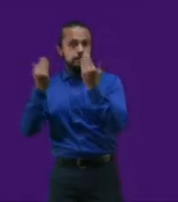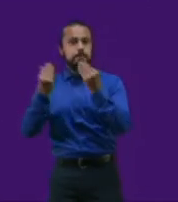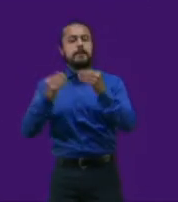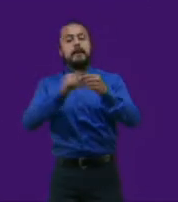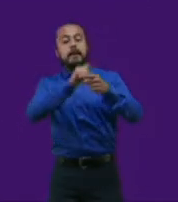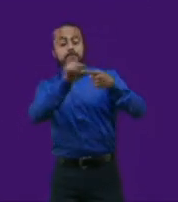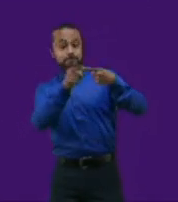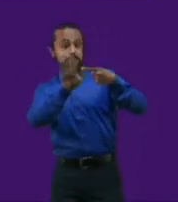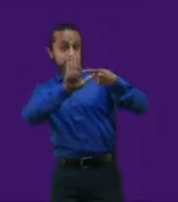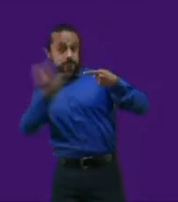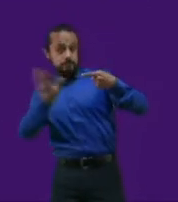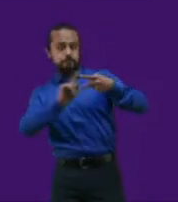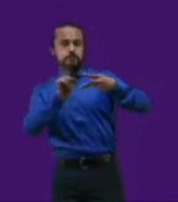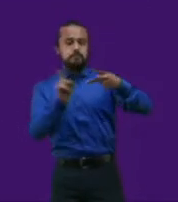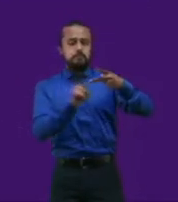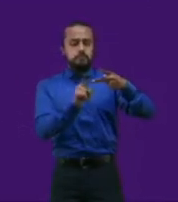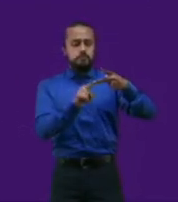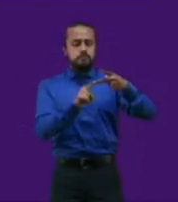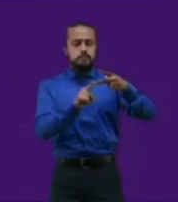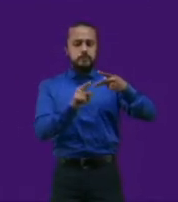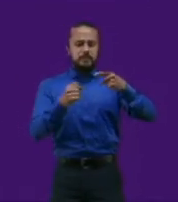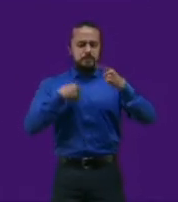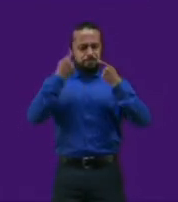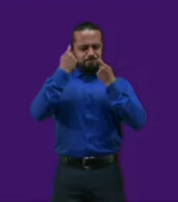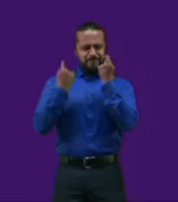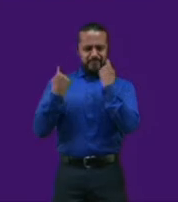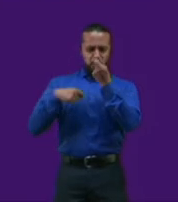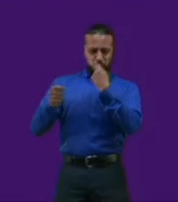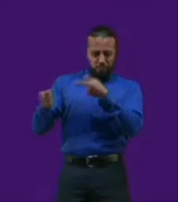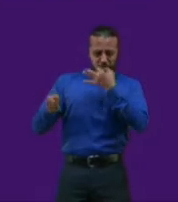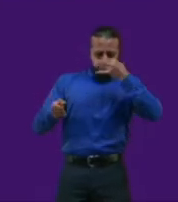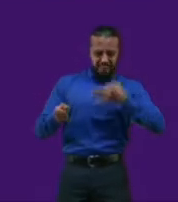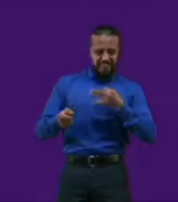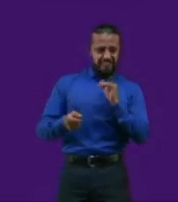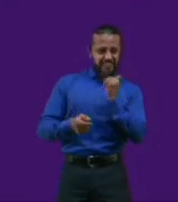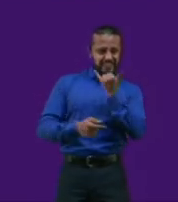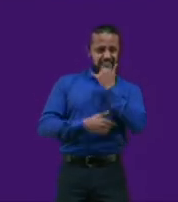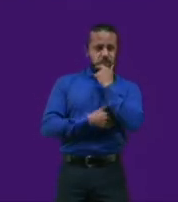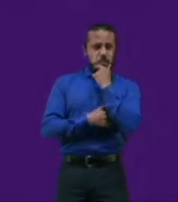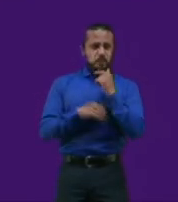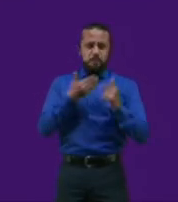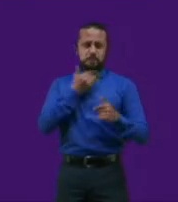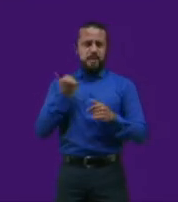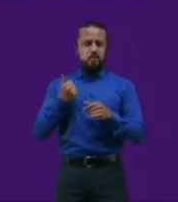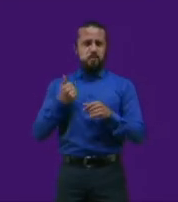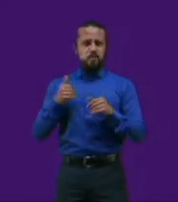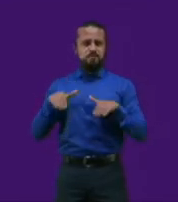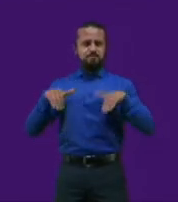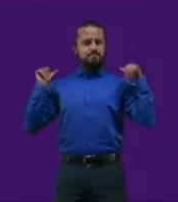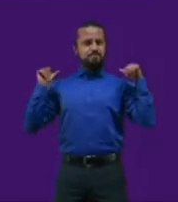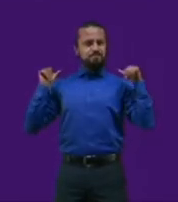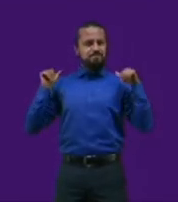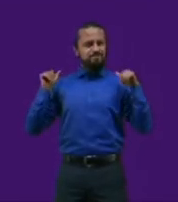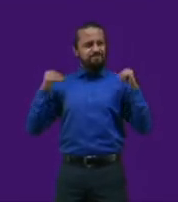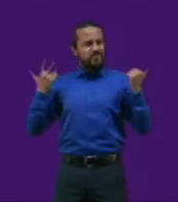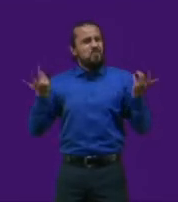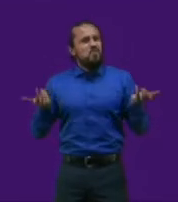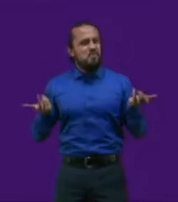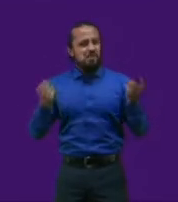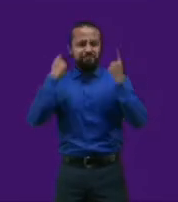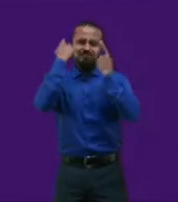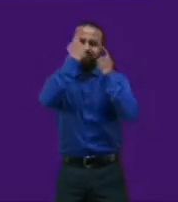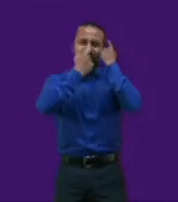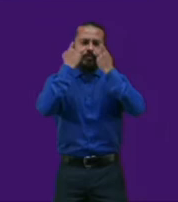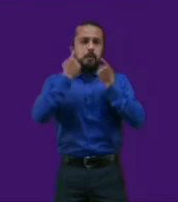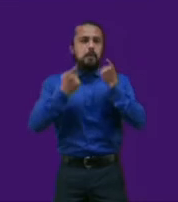de, ¿será que esto sí es un negocio de verdad? Eso es muy importante porque